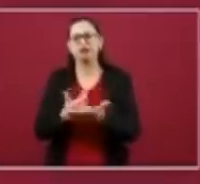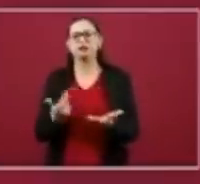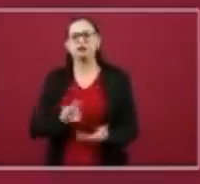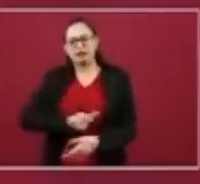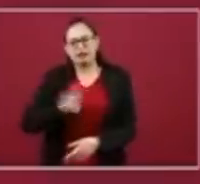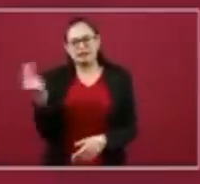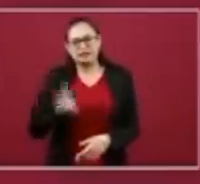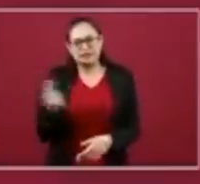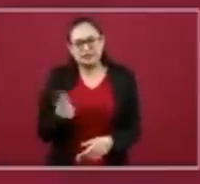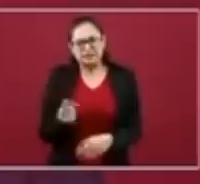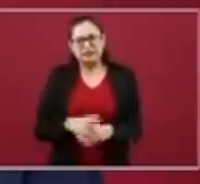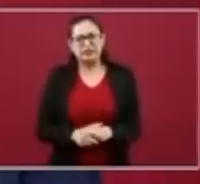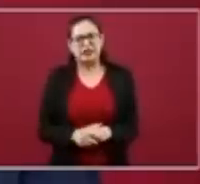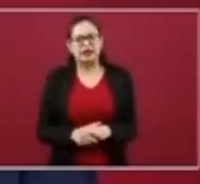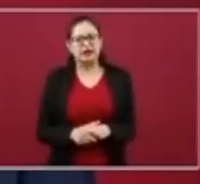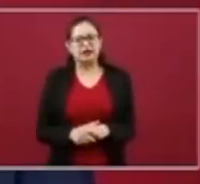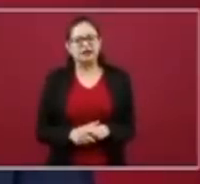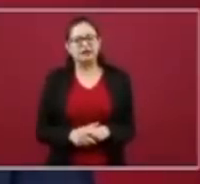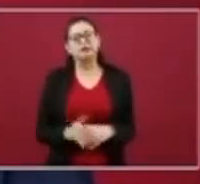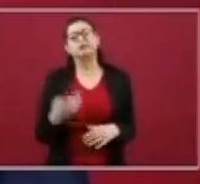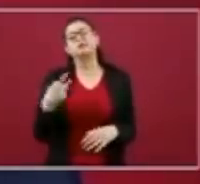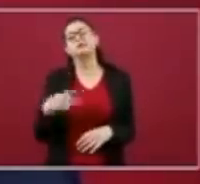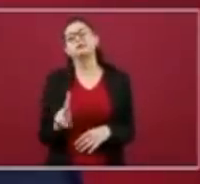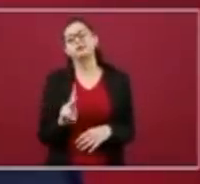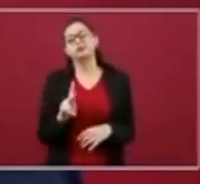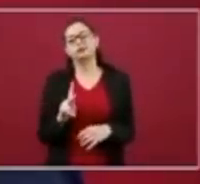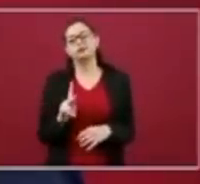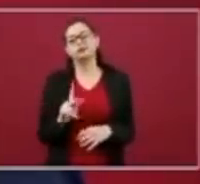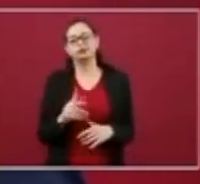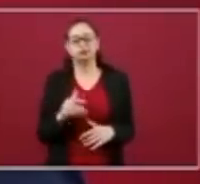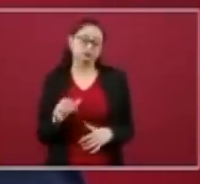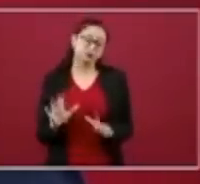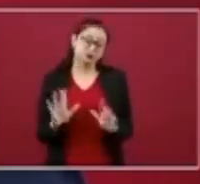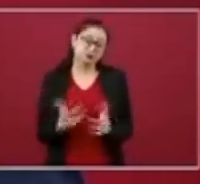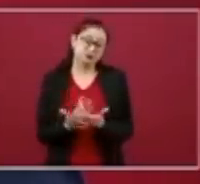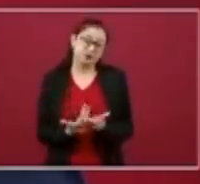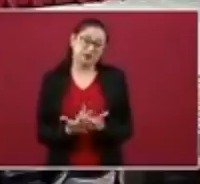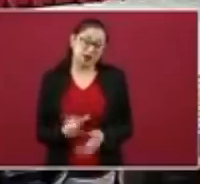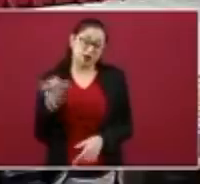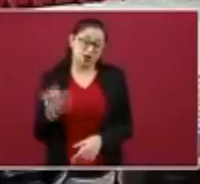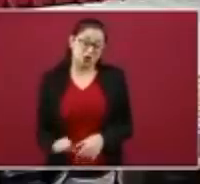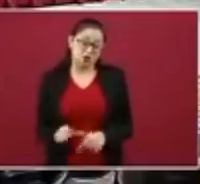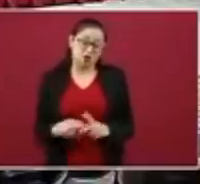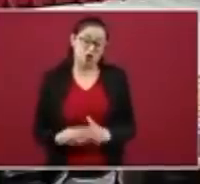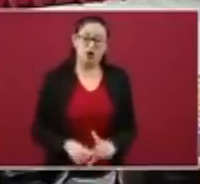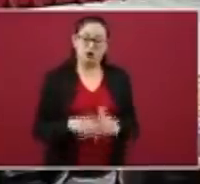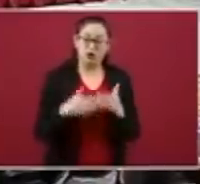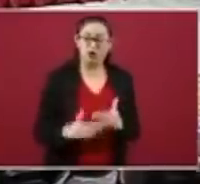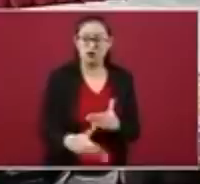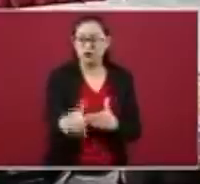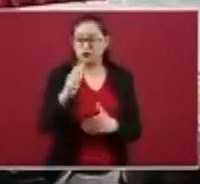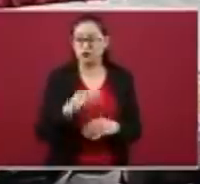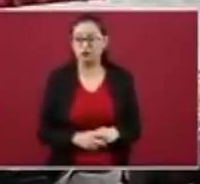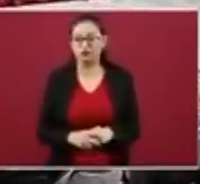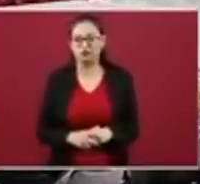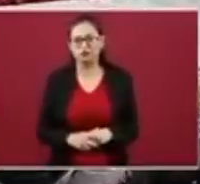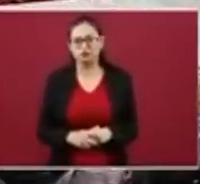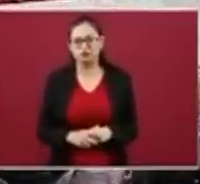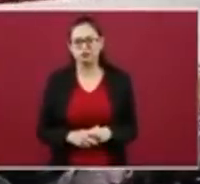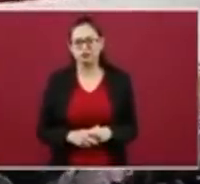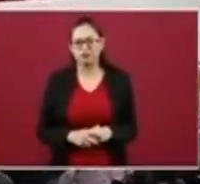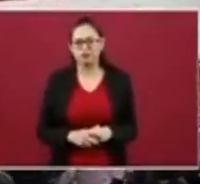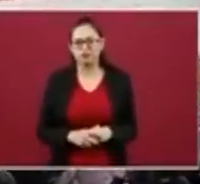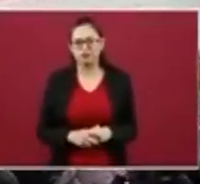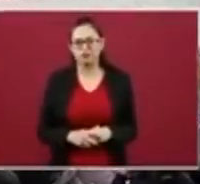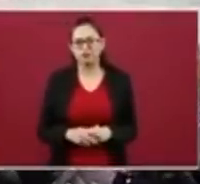necesitan, pero todo esto va a depender de lo que se resuelva hoy. Si esto sigue así, la violencia va a incrementarse todavía más